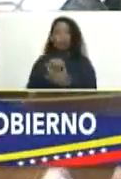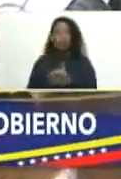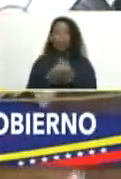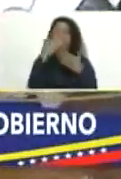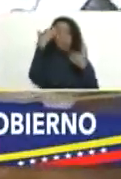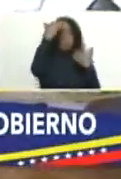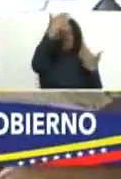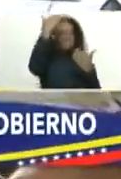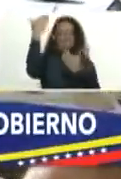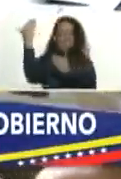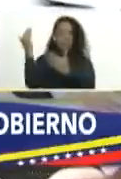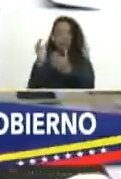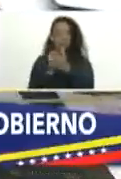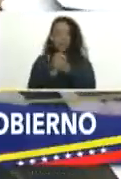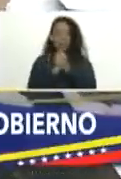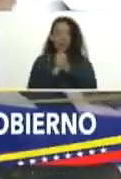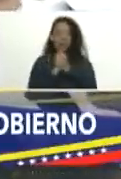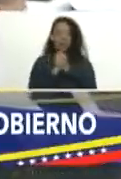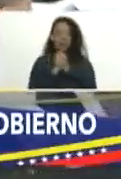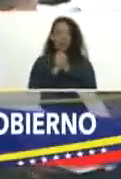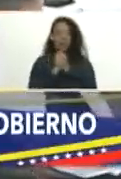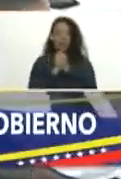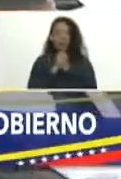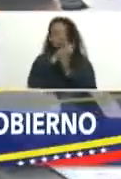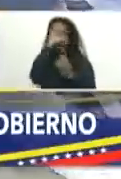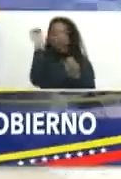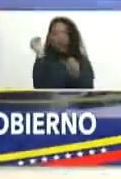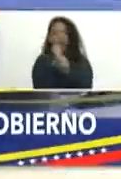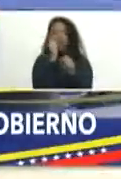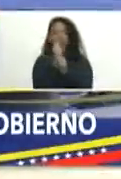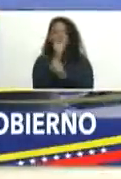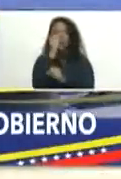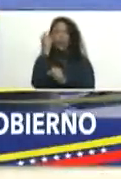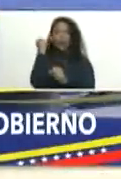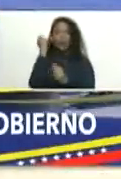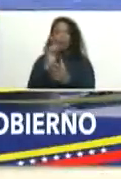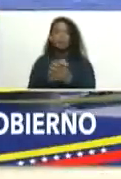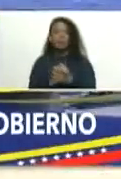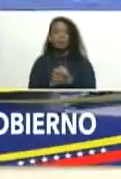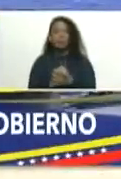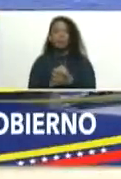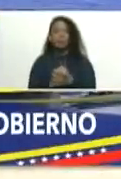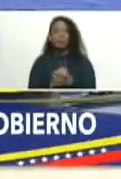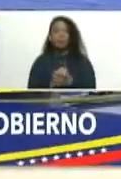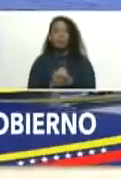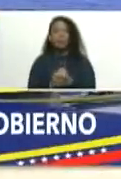saludos, compañeros, trabajadores, compañeras, trabajadoras.